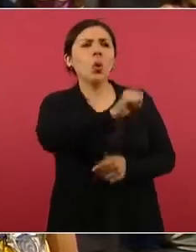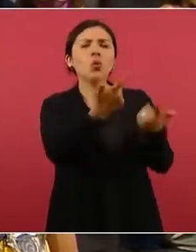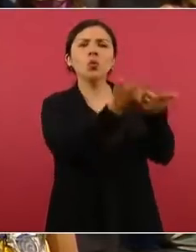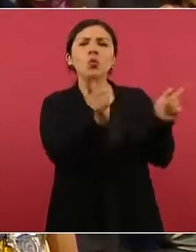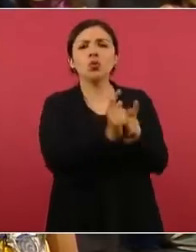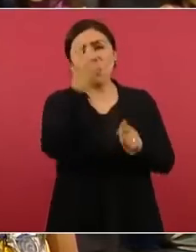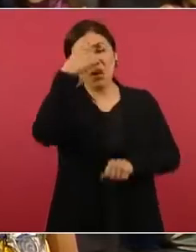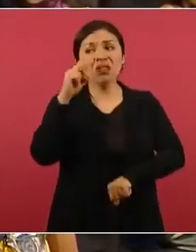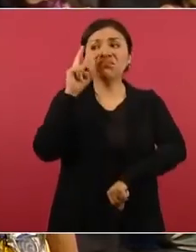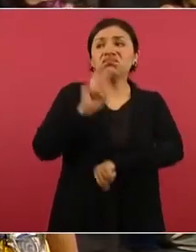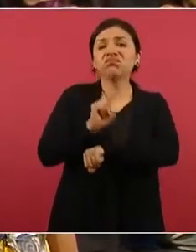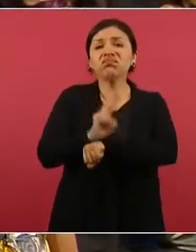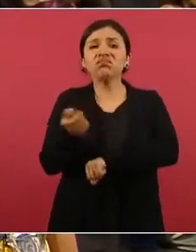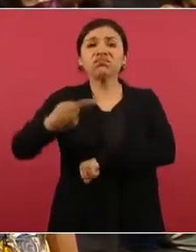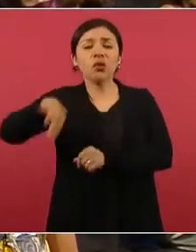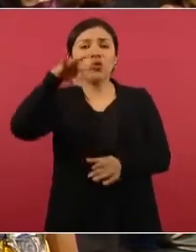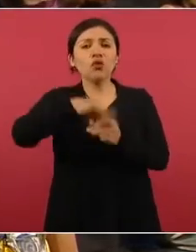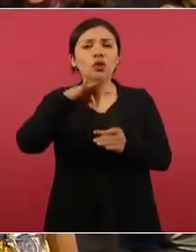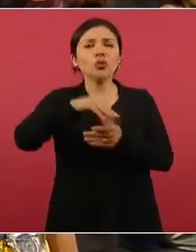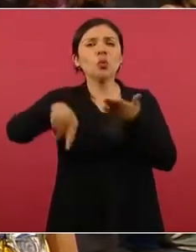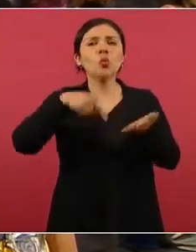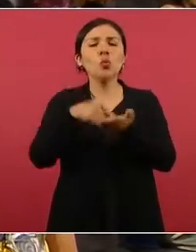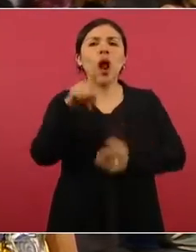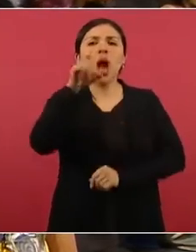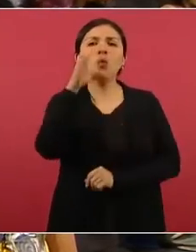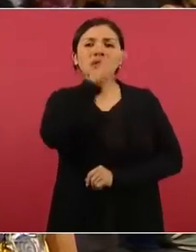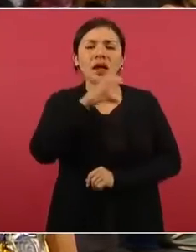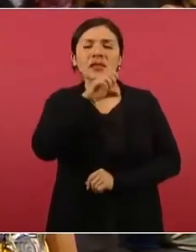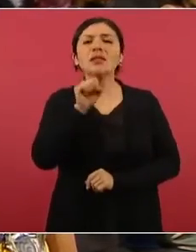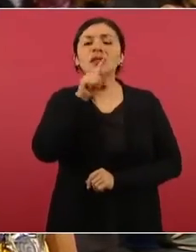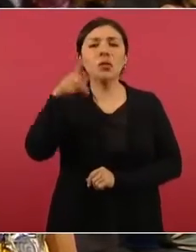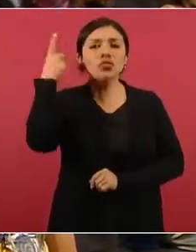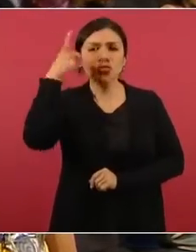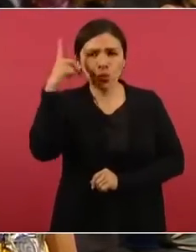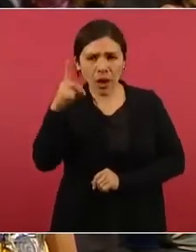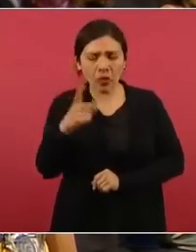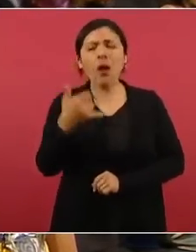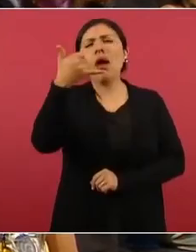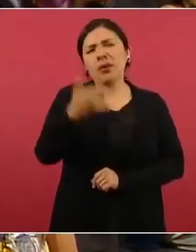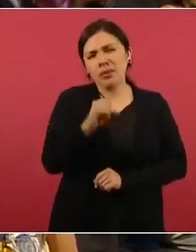en Durango como en Aguascalientes, sobre todo en esos casos. Y si puedo también pedirle